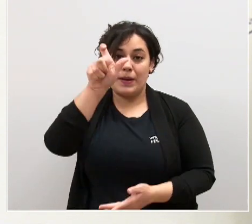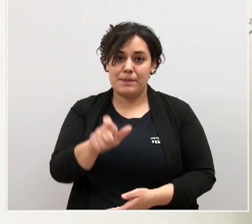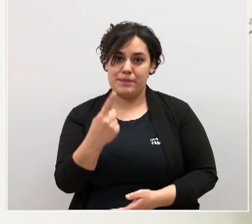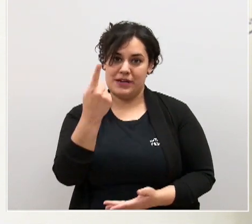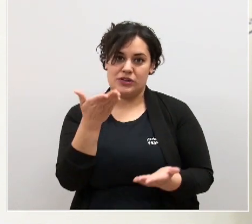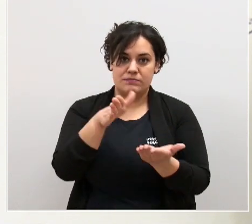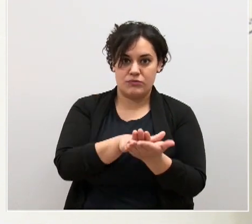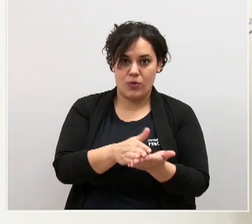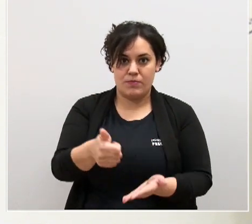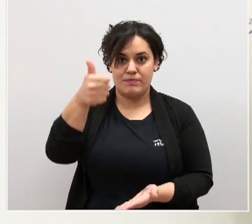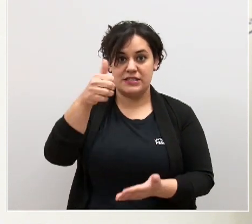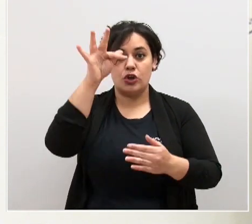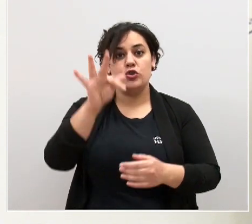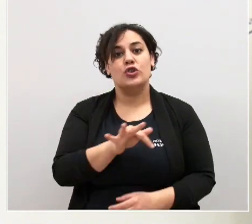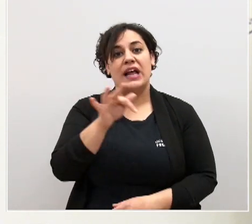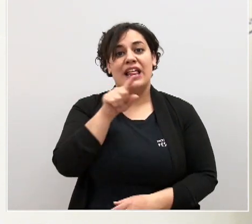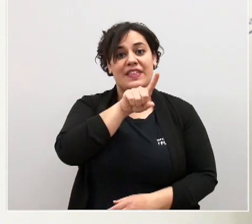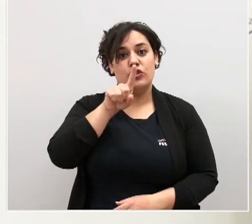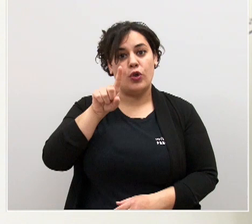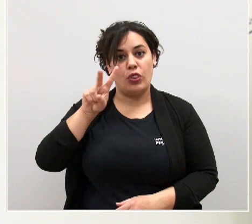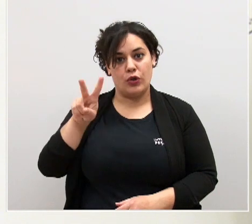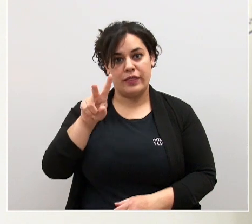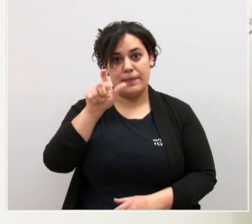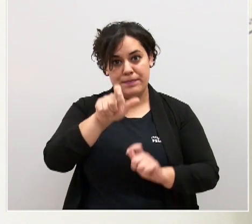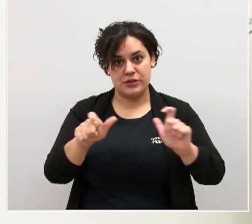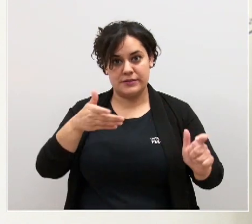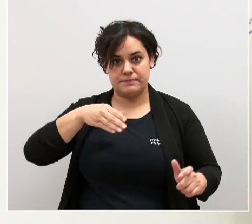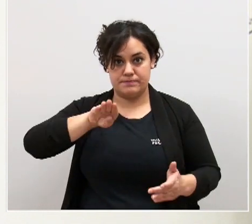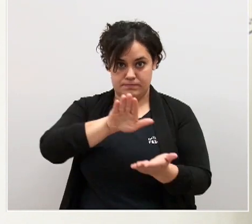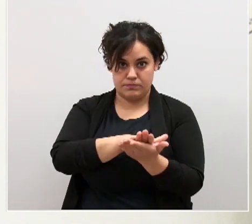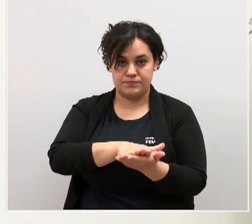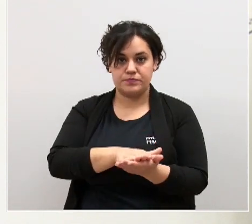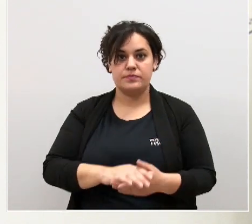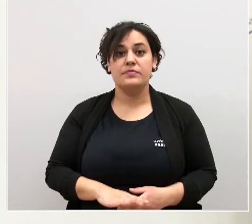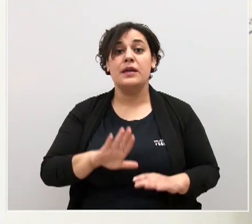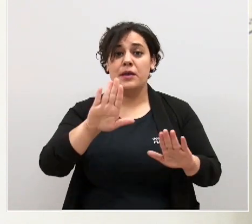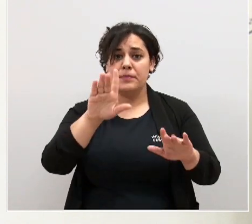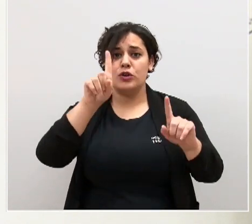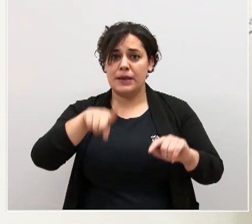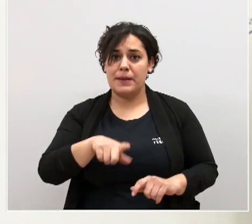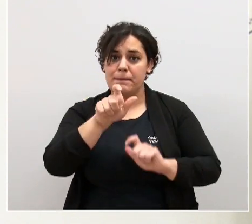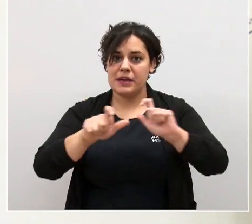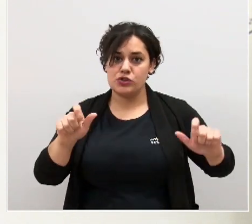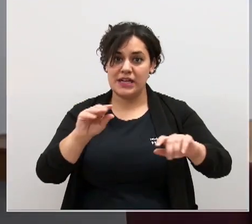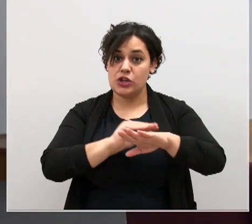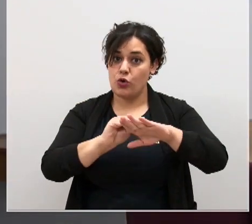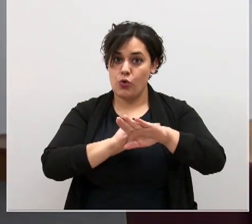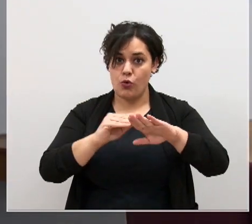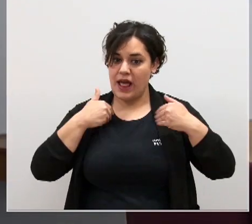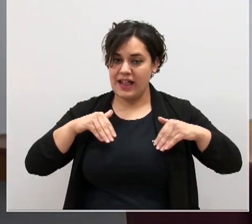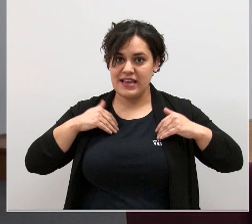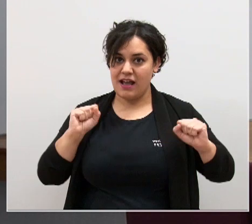alcanzando la cifra ya de 112 personas. En el lado opuesto de la balanza, el número de personas curadas, que ascendía en la noche de ayer